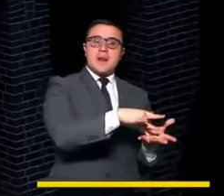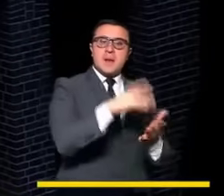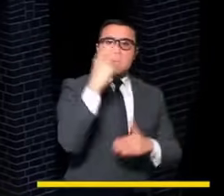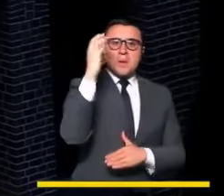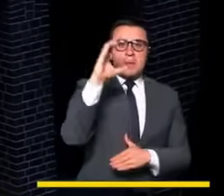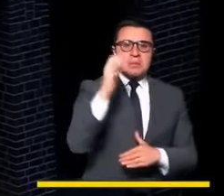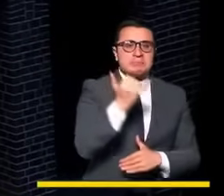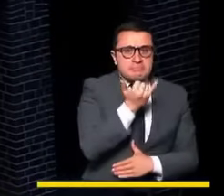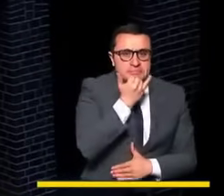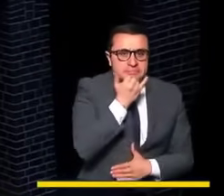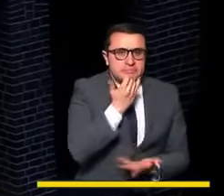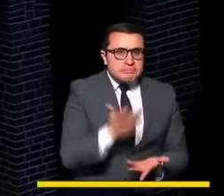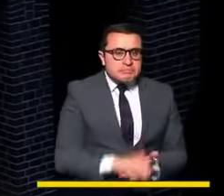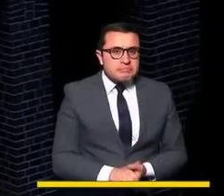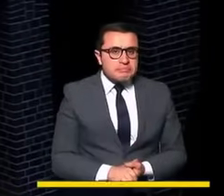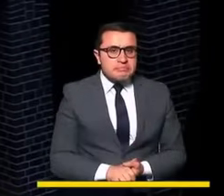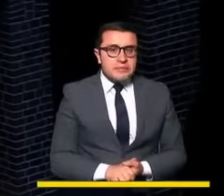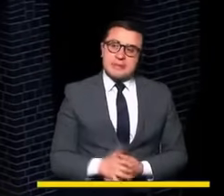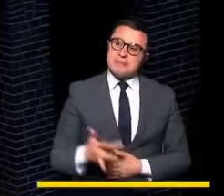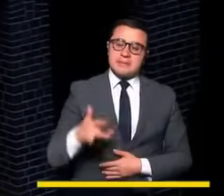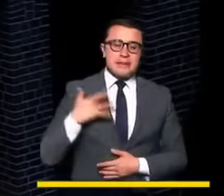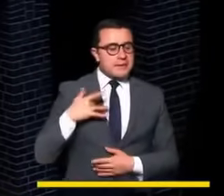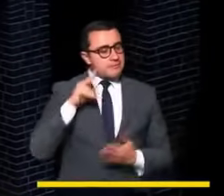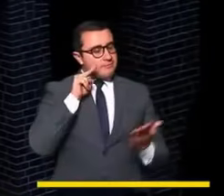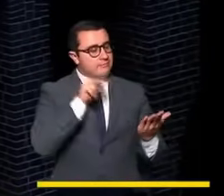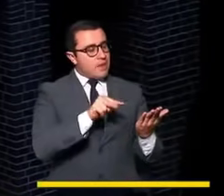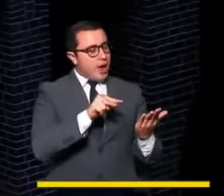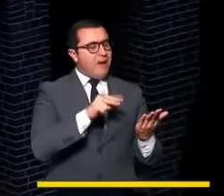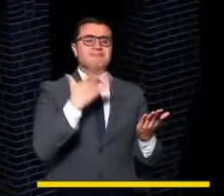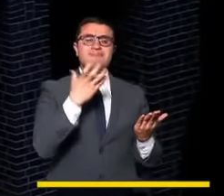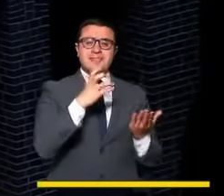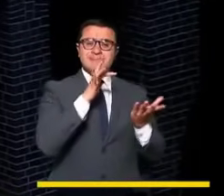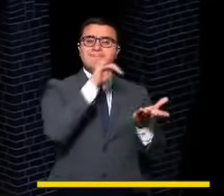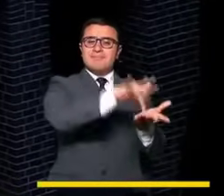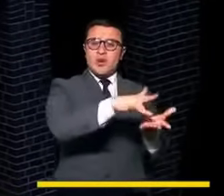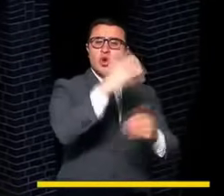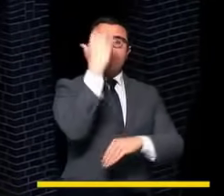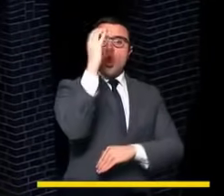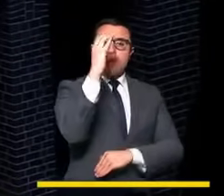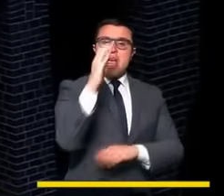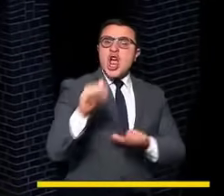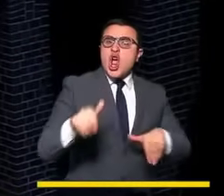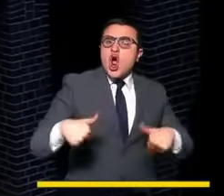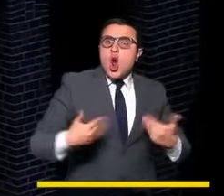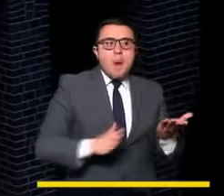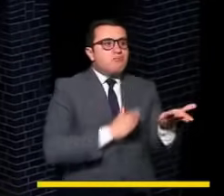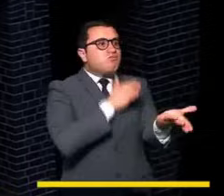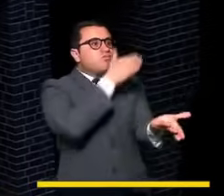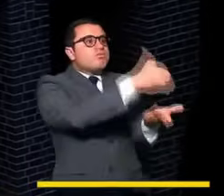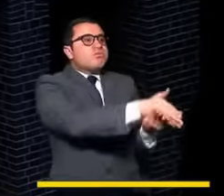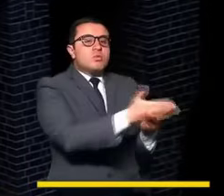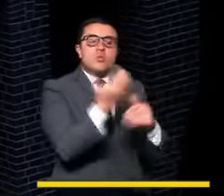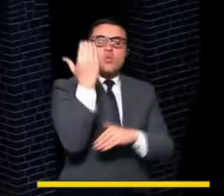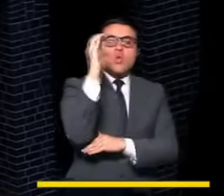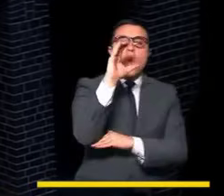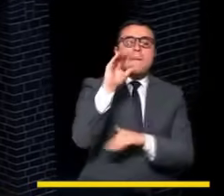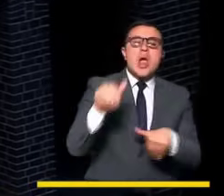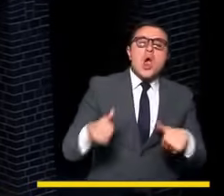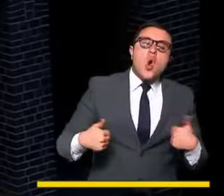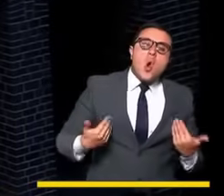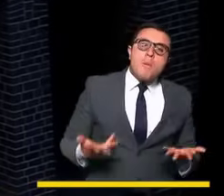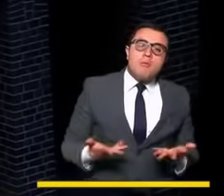queda estimulado, llamémoslo así, por venir, ¿cómo se llega? Y aquí tenemos un